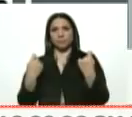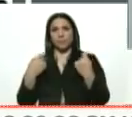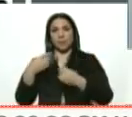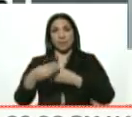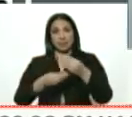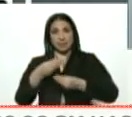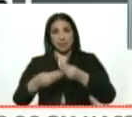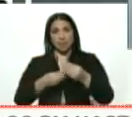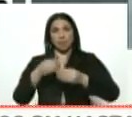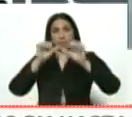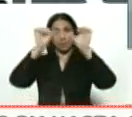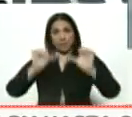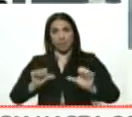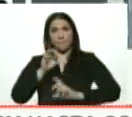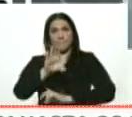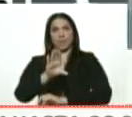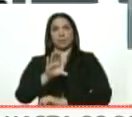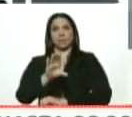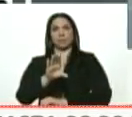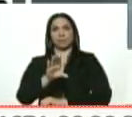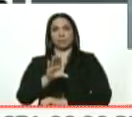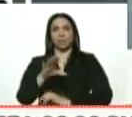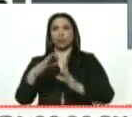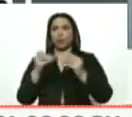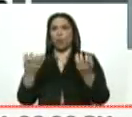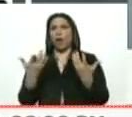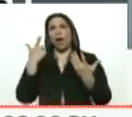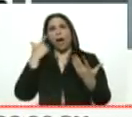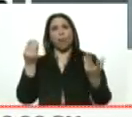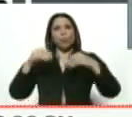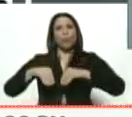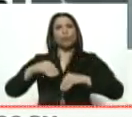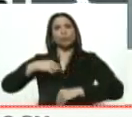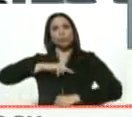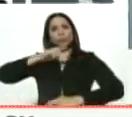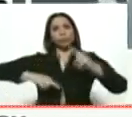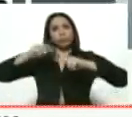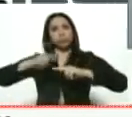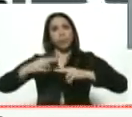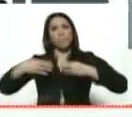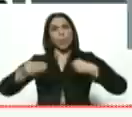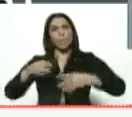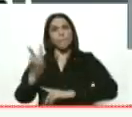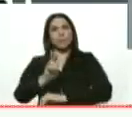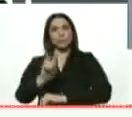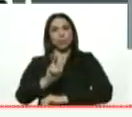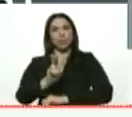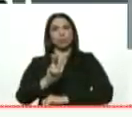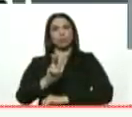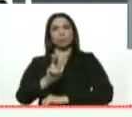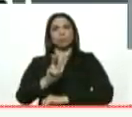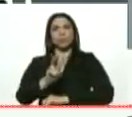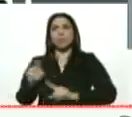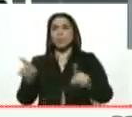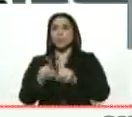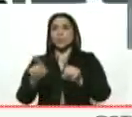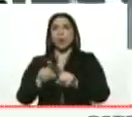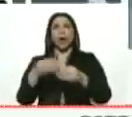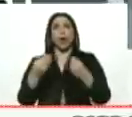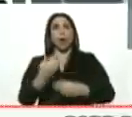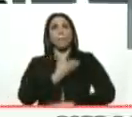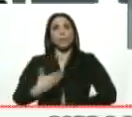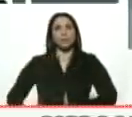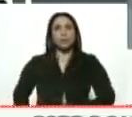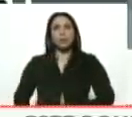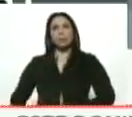que se hace a través de la plataforma Patria, todos en conjunto construyamos el modelo venezolano tal como el presidente Nicolás Maduro ha